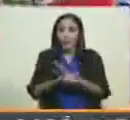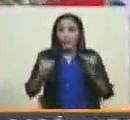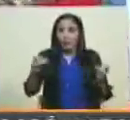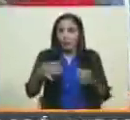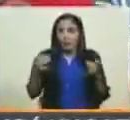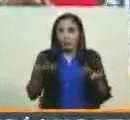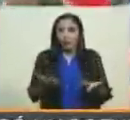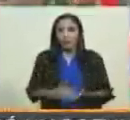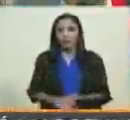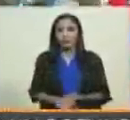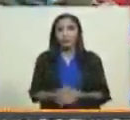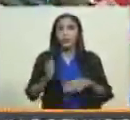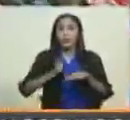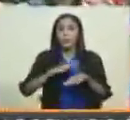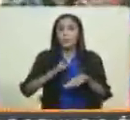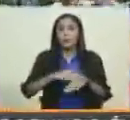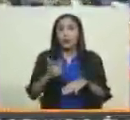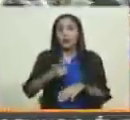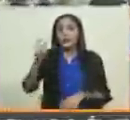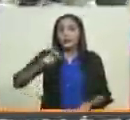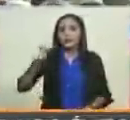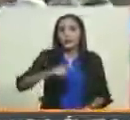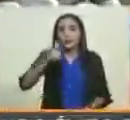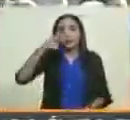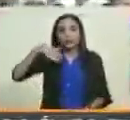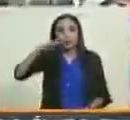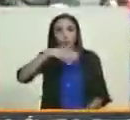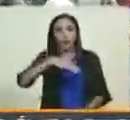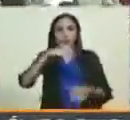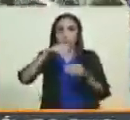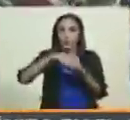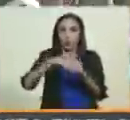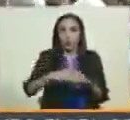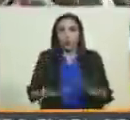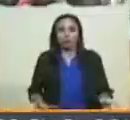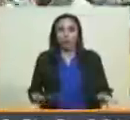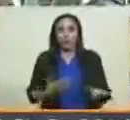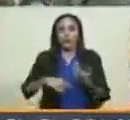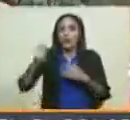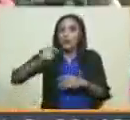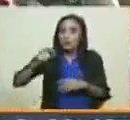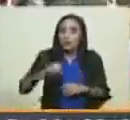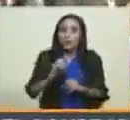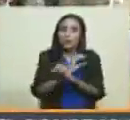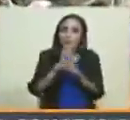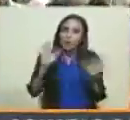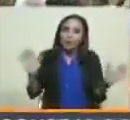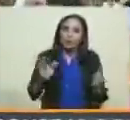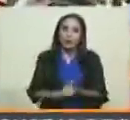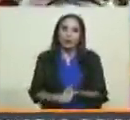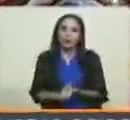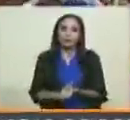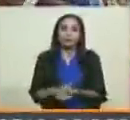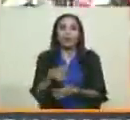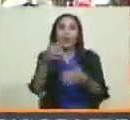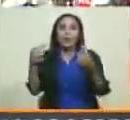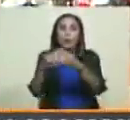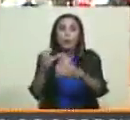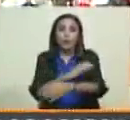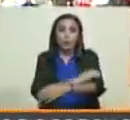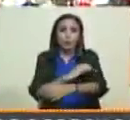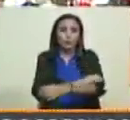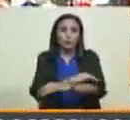Porque necesitamos el voto del pueblo. Necesitamos mandar un mensaje claro a los violentos y a la